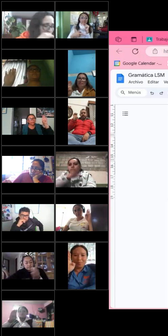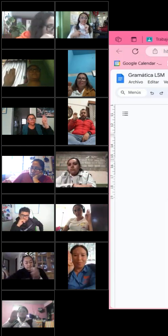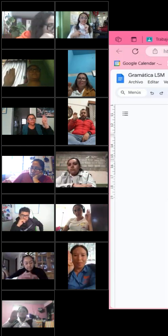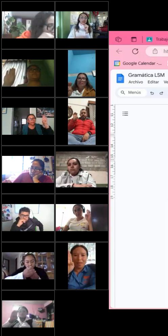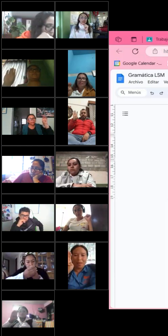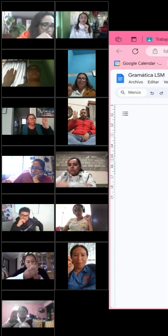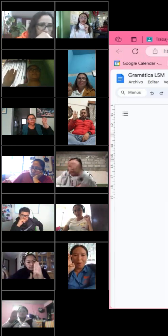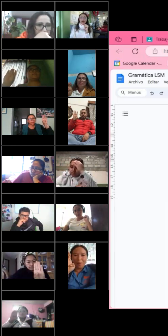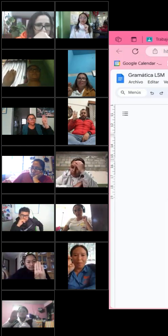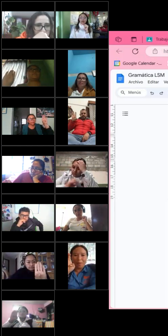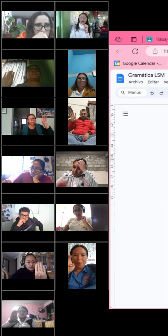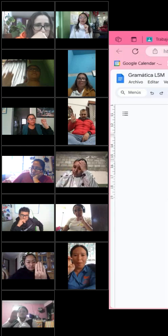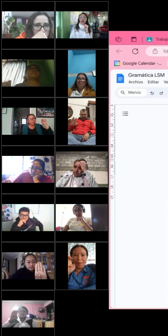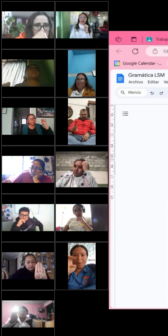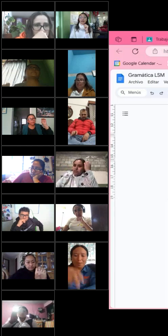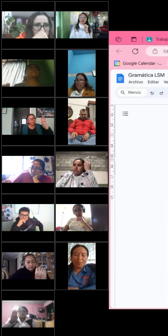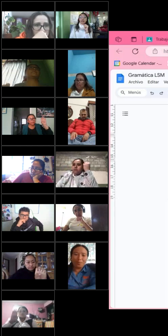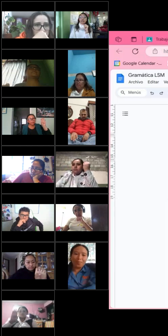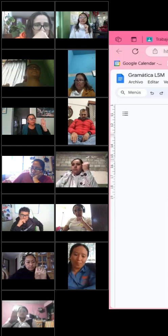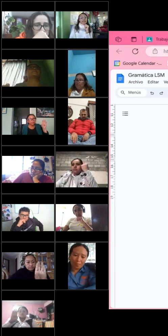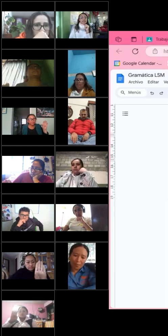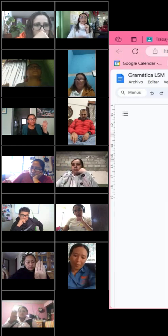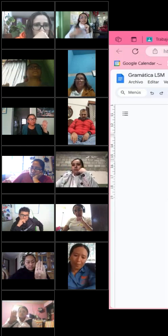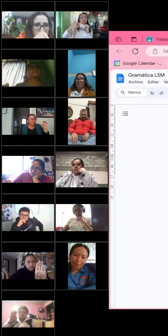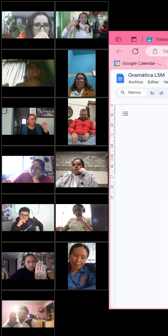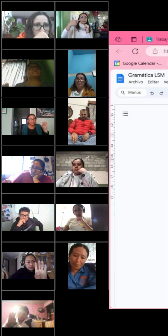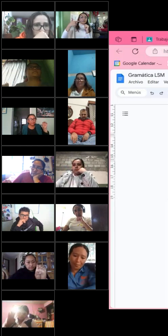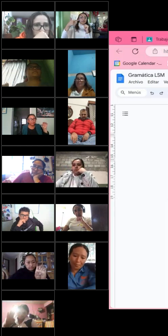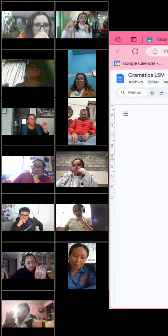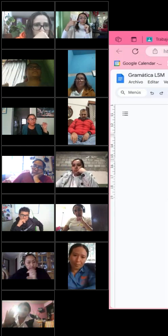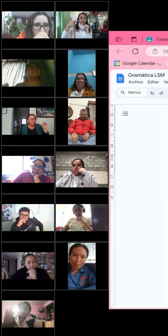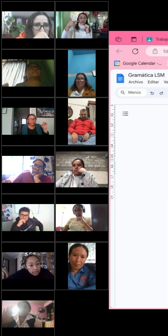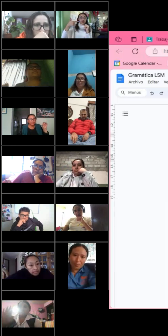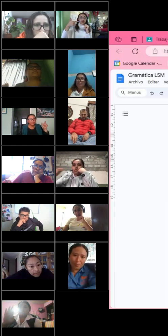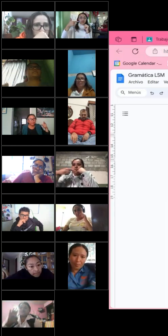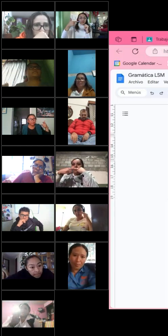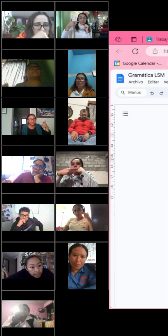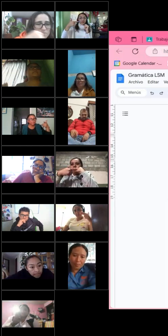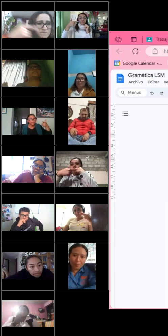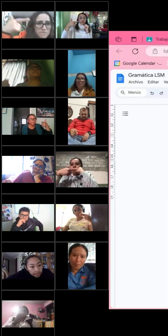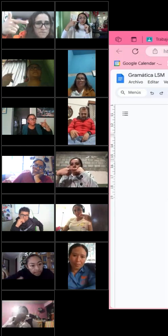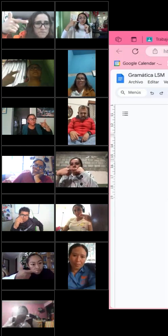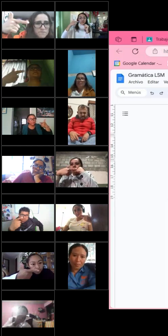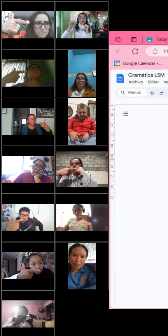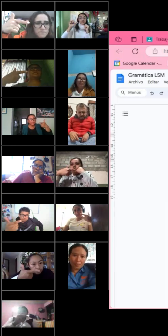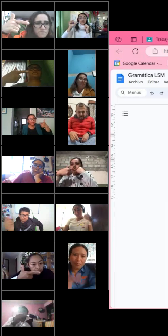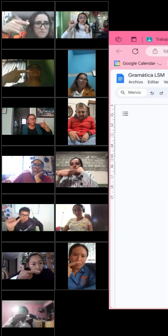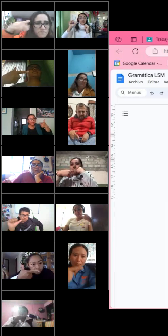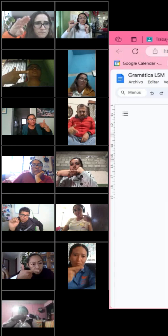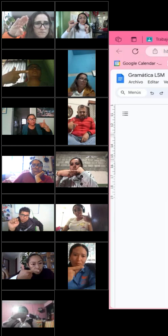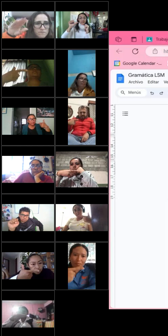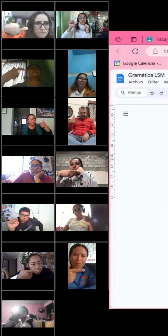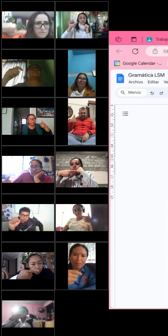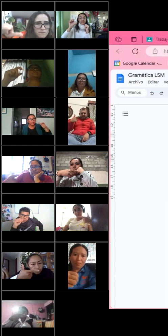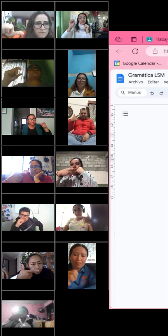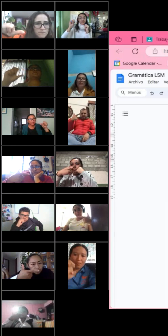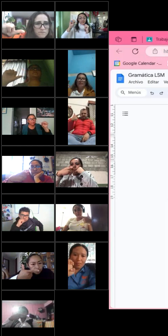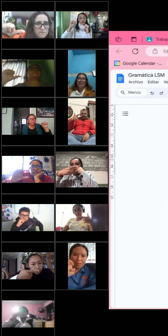Otra señal lexicográfica, la palabra gas. Deletreo, letra G, letra